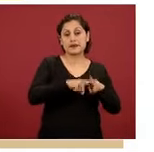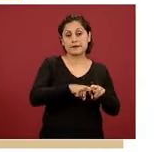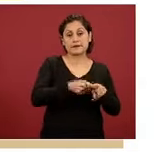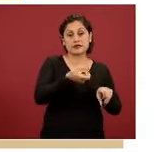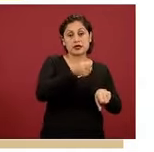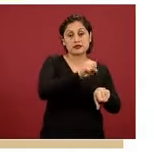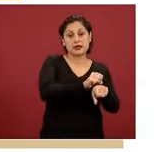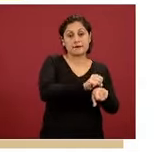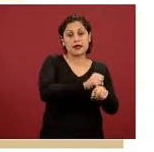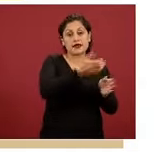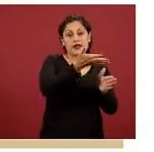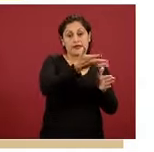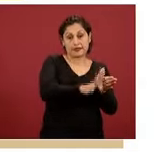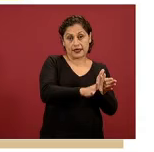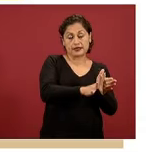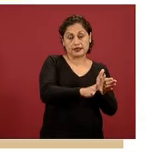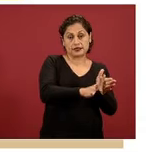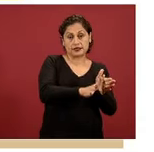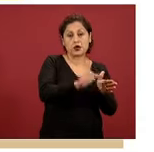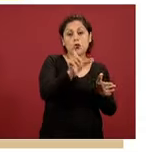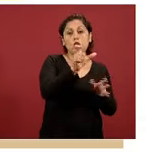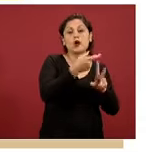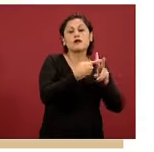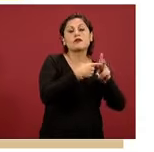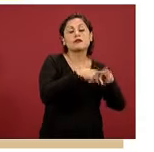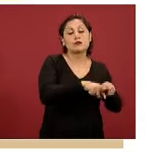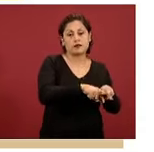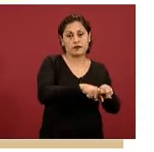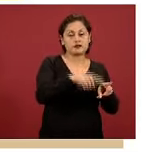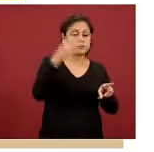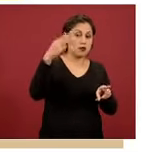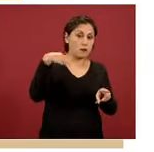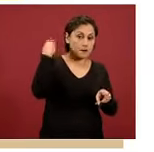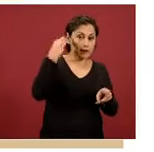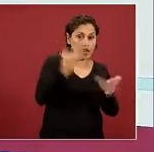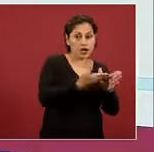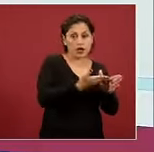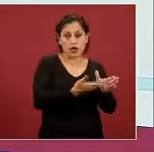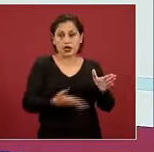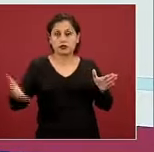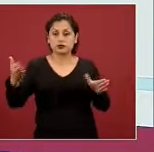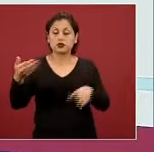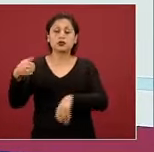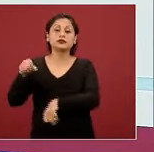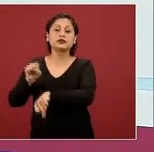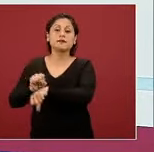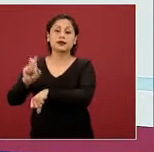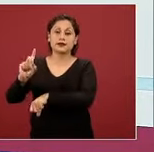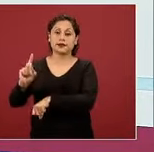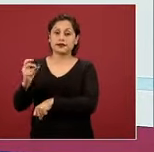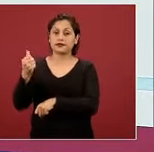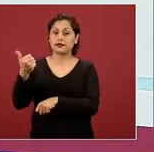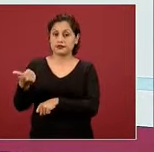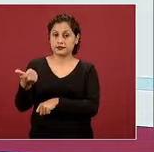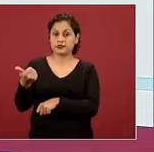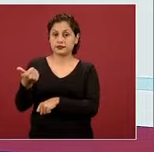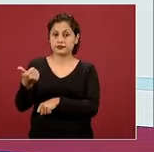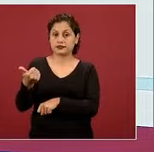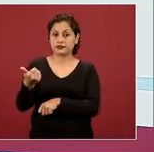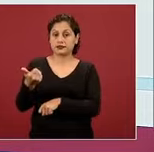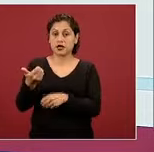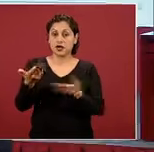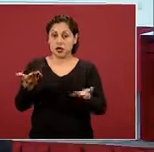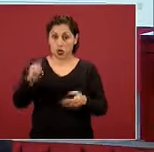del año, que es la primera semana de marzo, y hasta la semana 36. Hoy